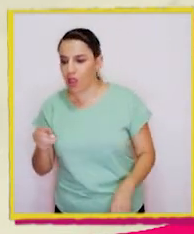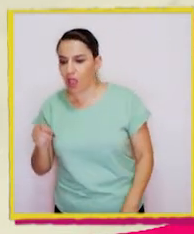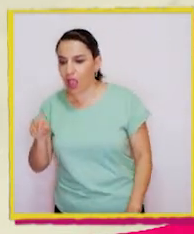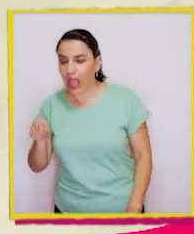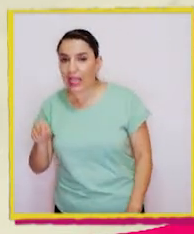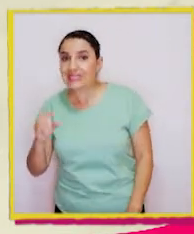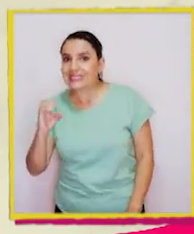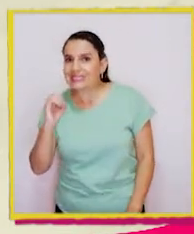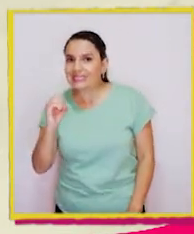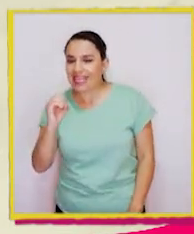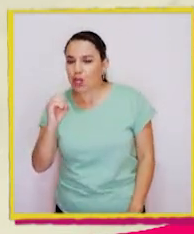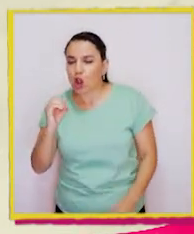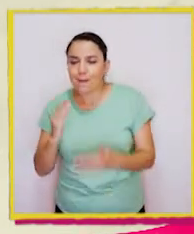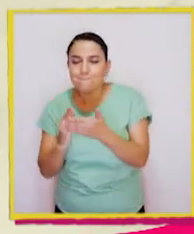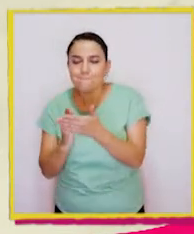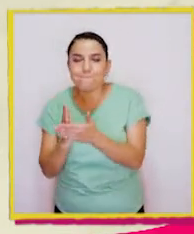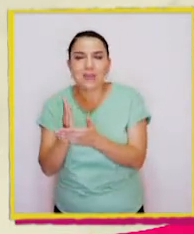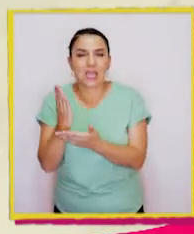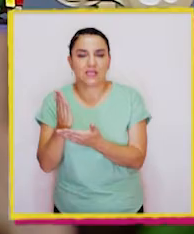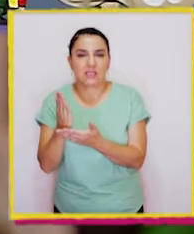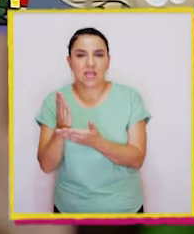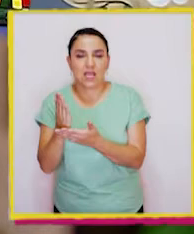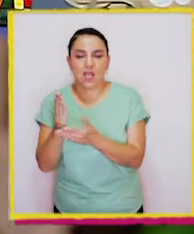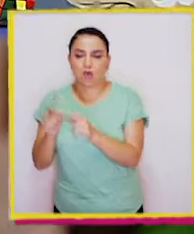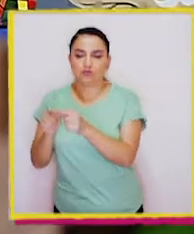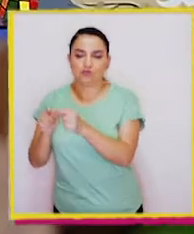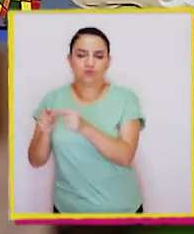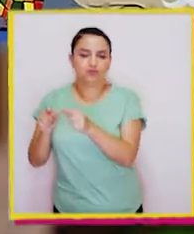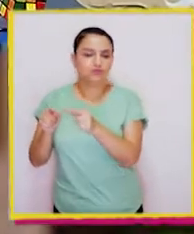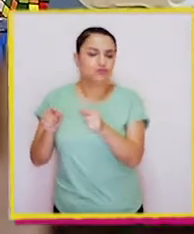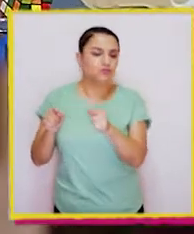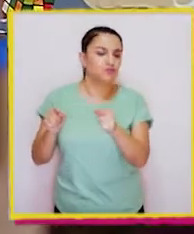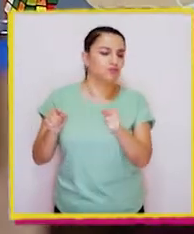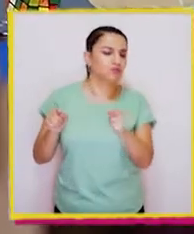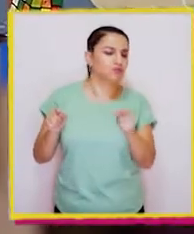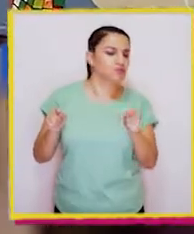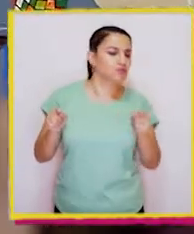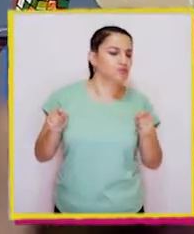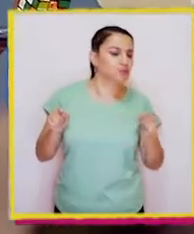centímetro 0 al comienzo del objeto. Luego veo